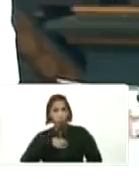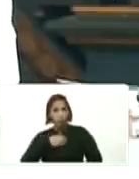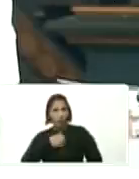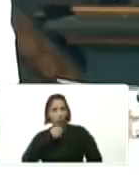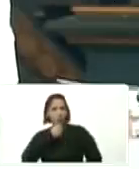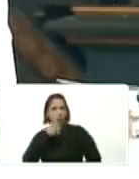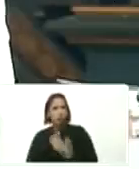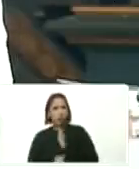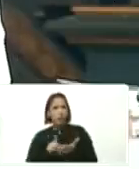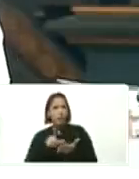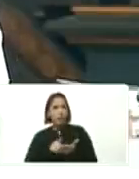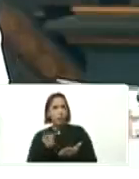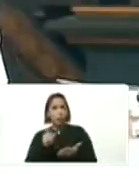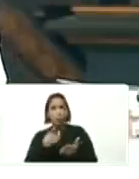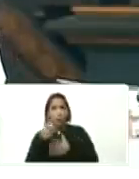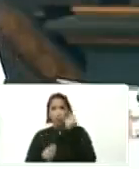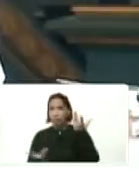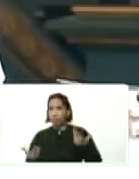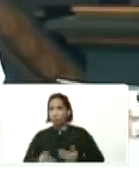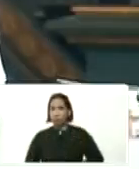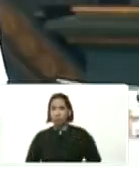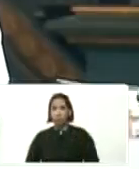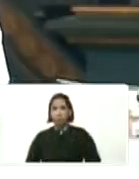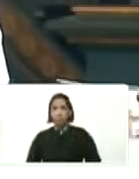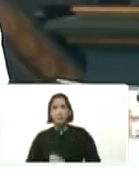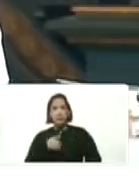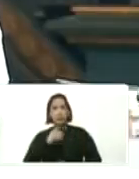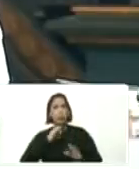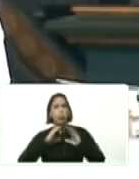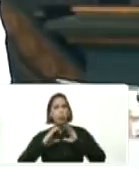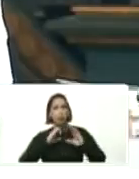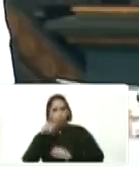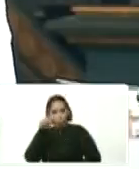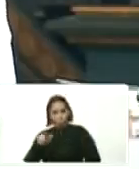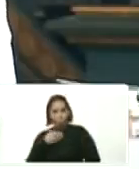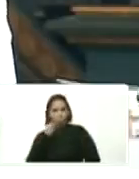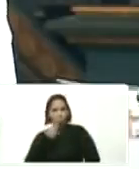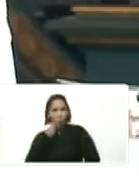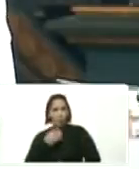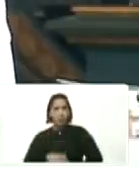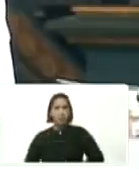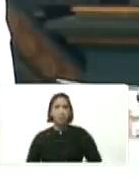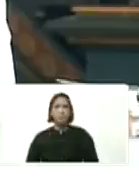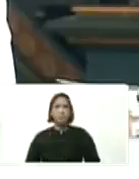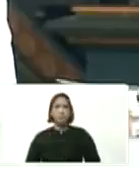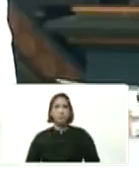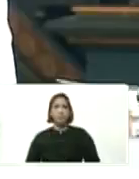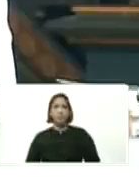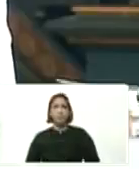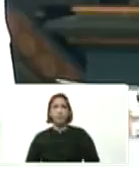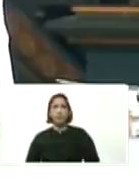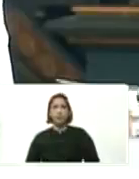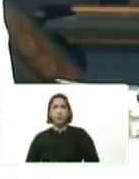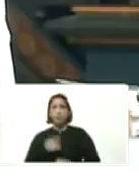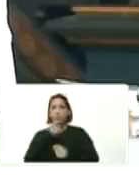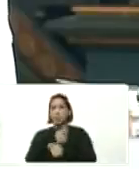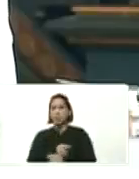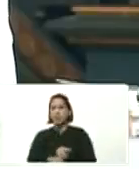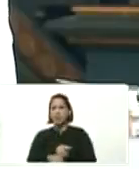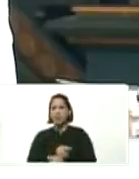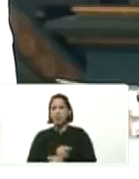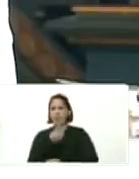este libro. Carvajalino, este comunicador, el bachiller marginal no vino, ¿verdad? No,